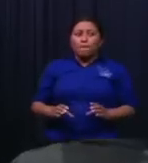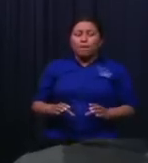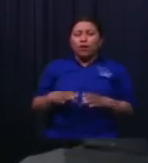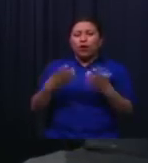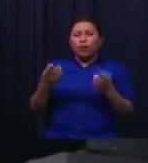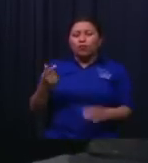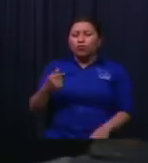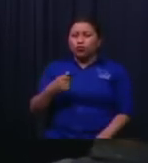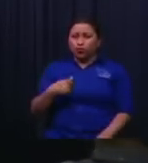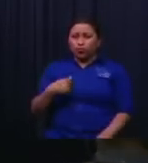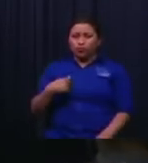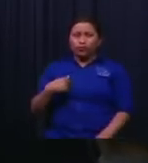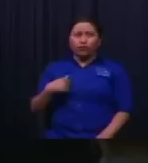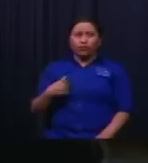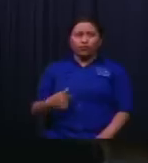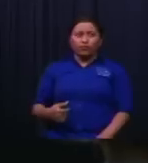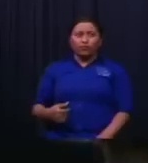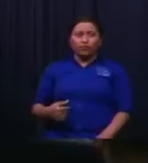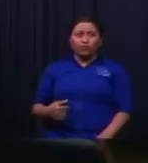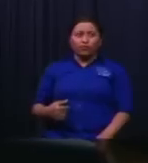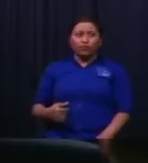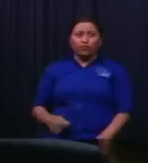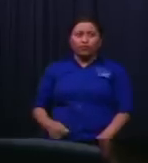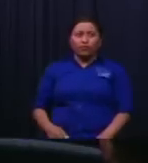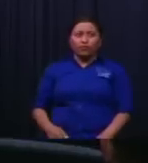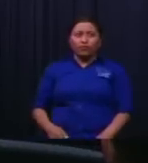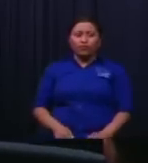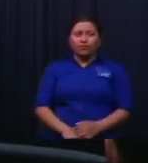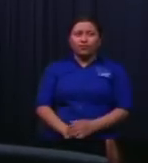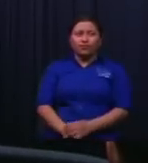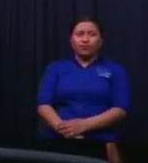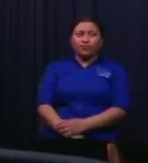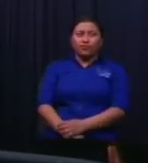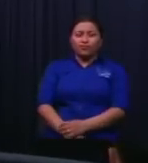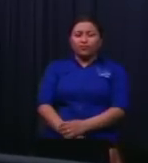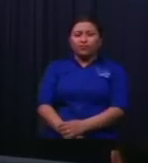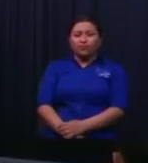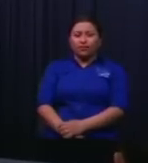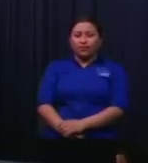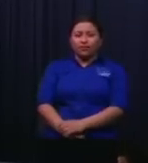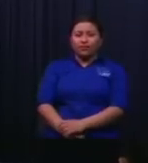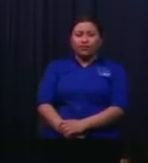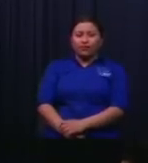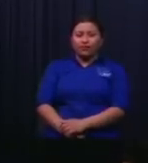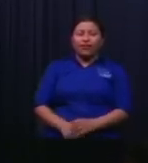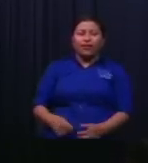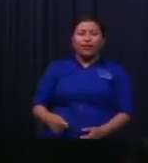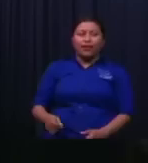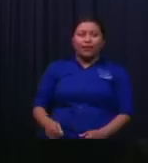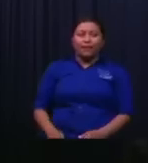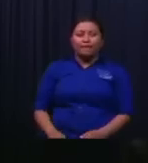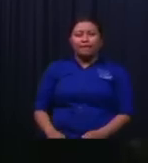firma. Sino que ella se salió del huacal porque a puras penas me dio firma a mi